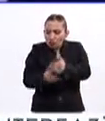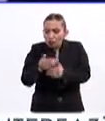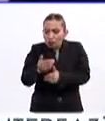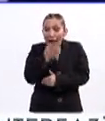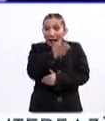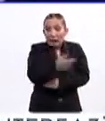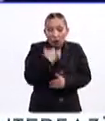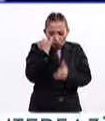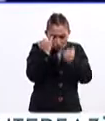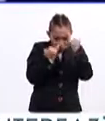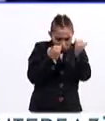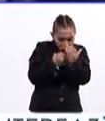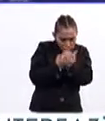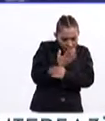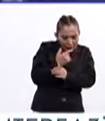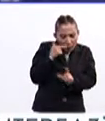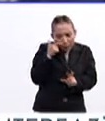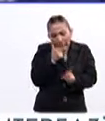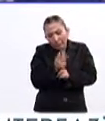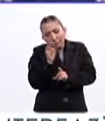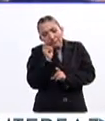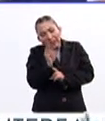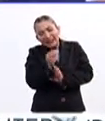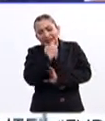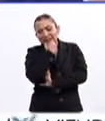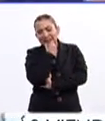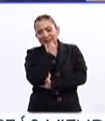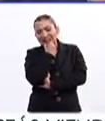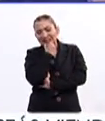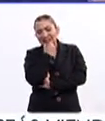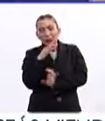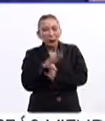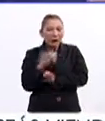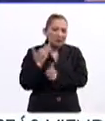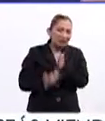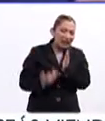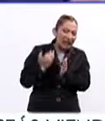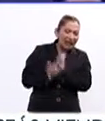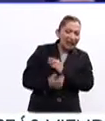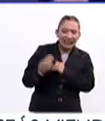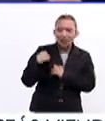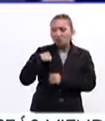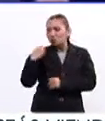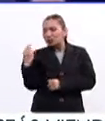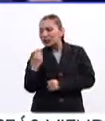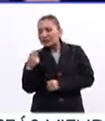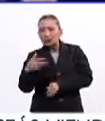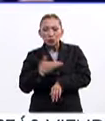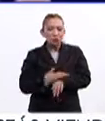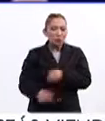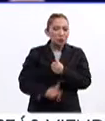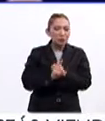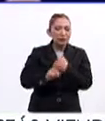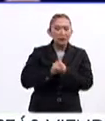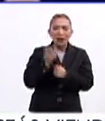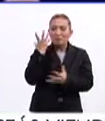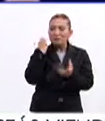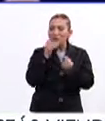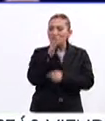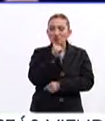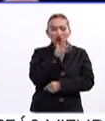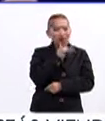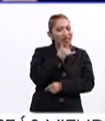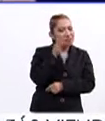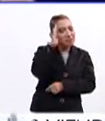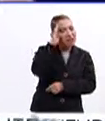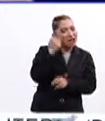brinda a la hora de innovar, de detectar qué es lo que nos está doliendo, qué es lo que necesitamos resolver como problema educativo, repensar